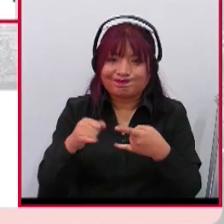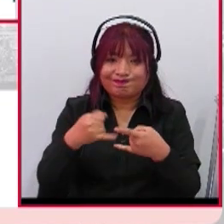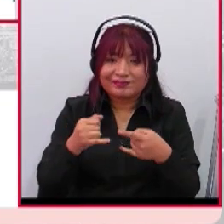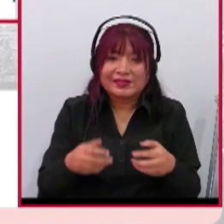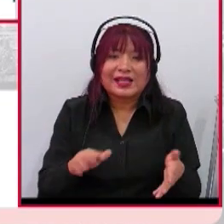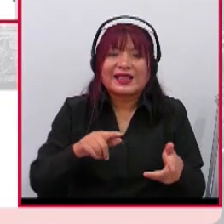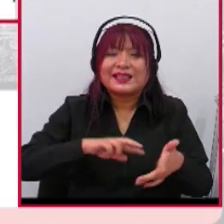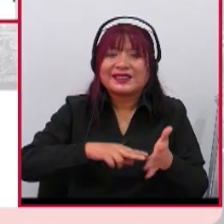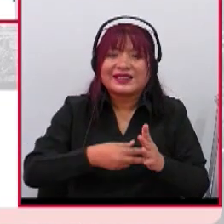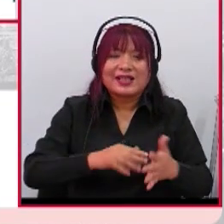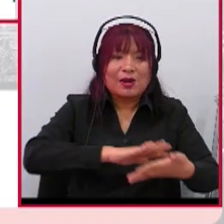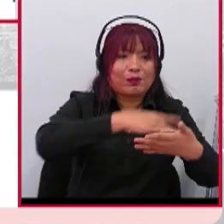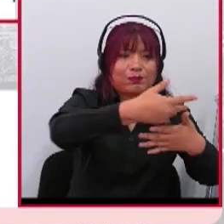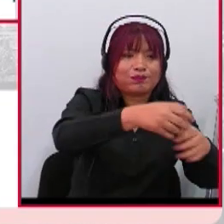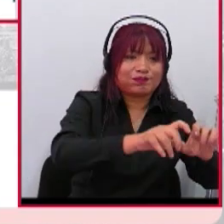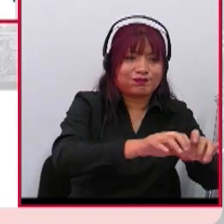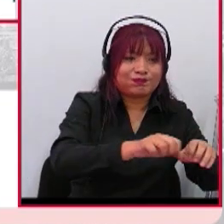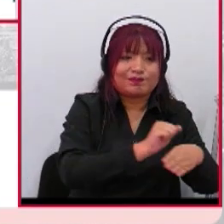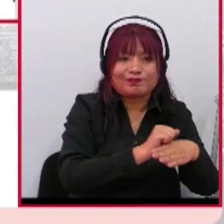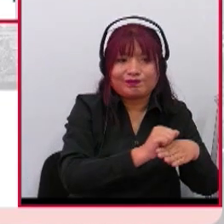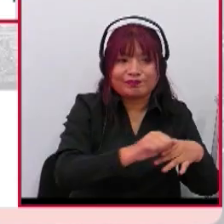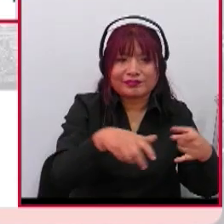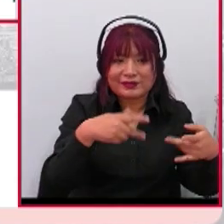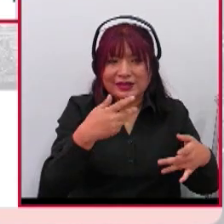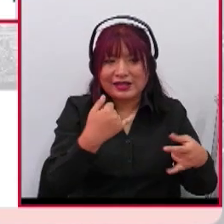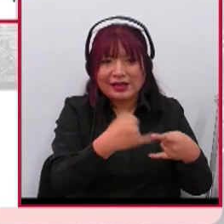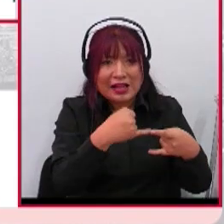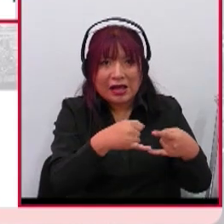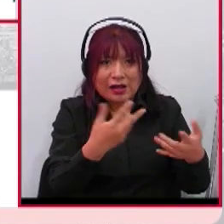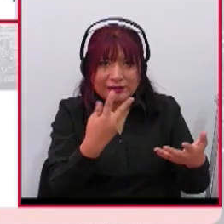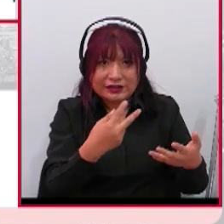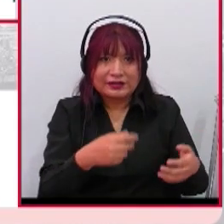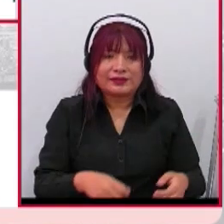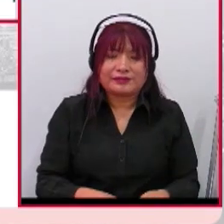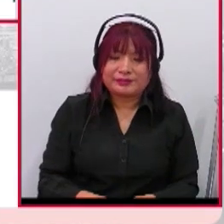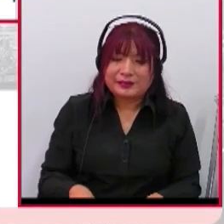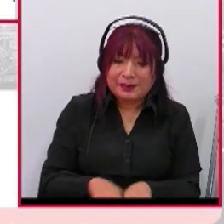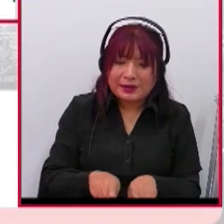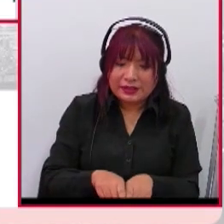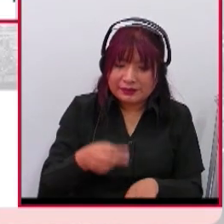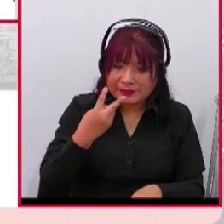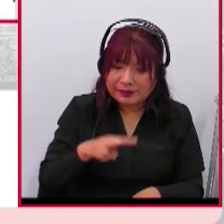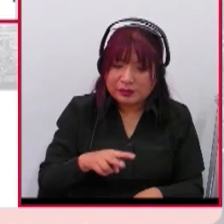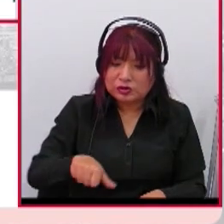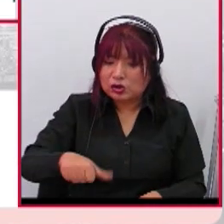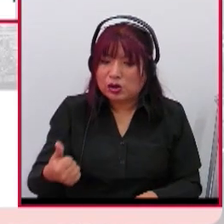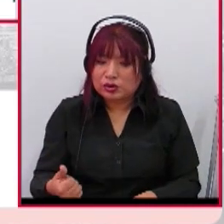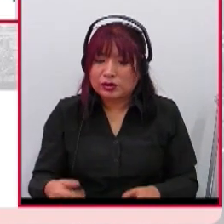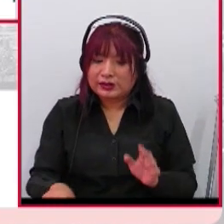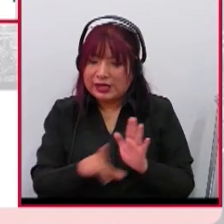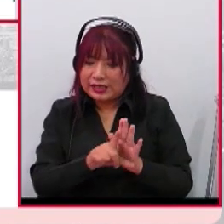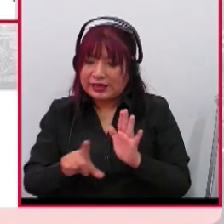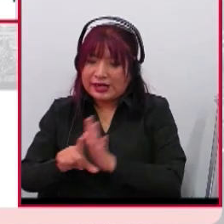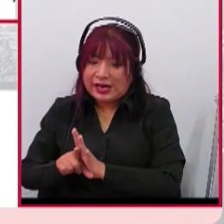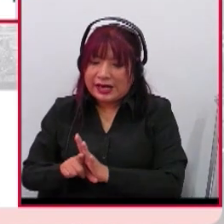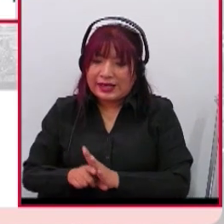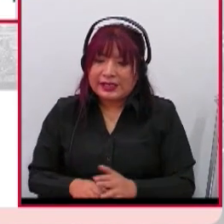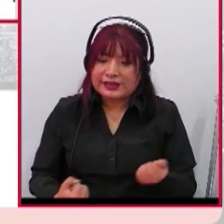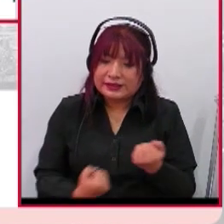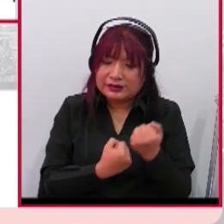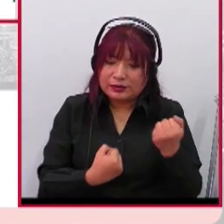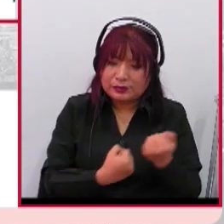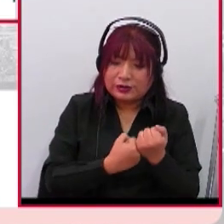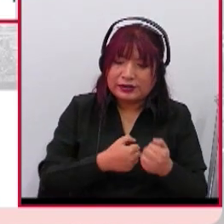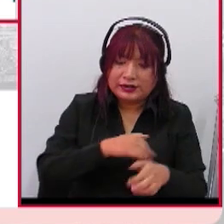cargo desde el precomisionamiento. Otro aspecto fundamental, la gobernanza operativa y el soporte técnico de